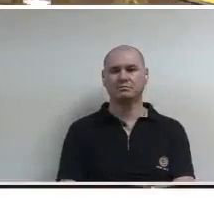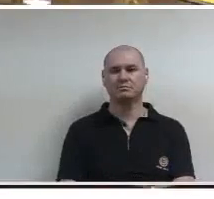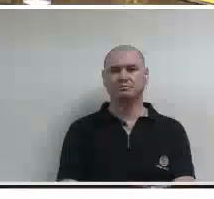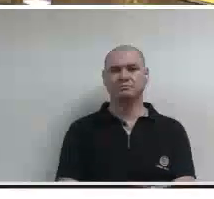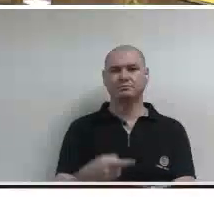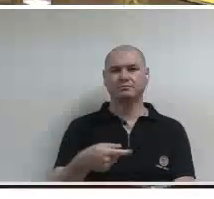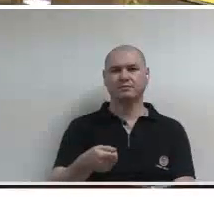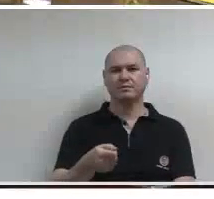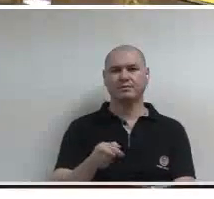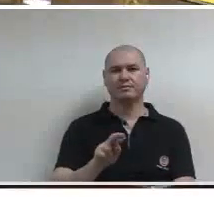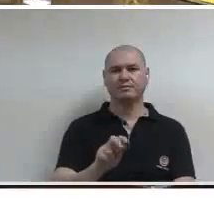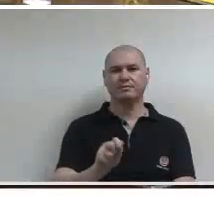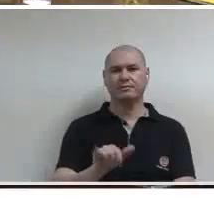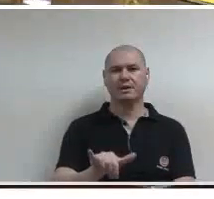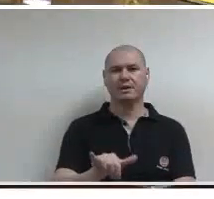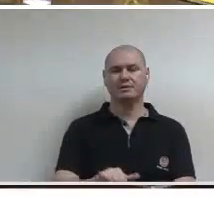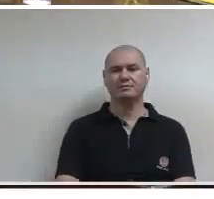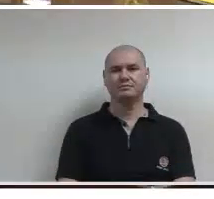Degatui,